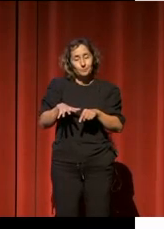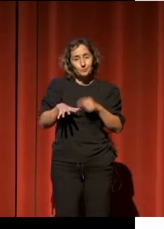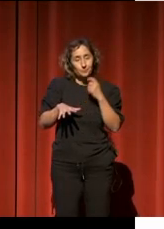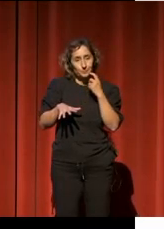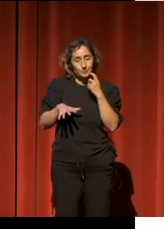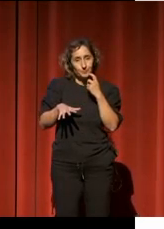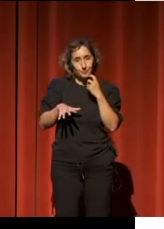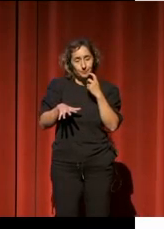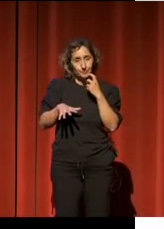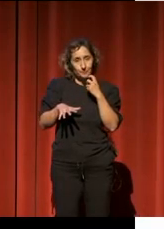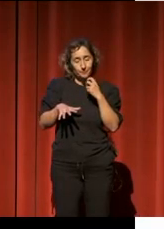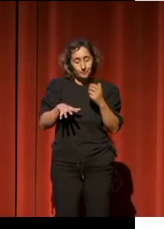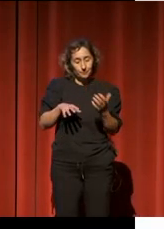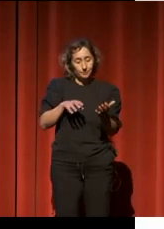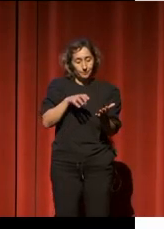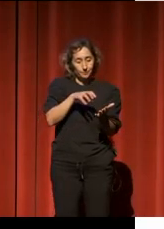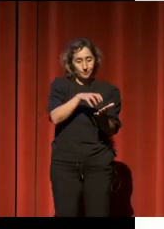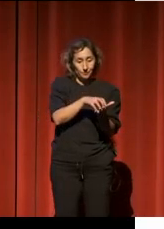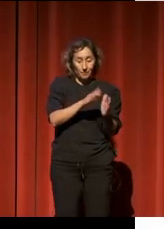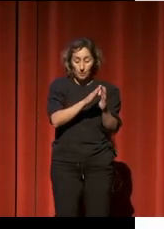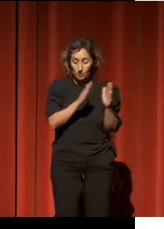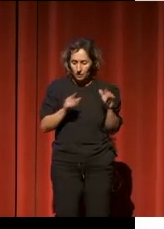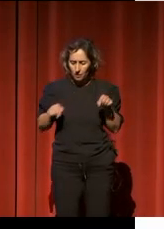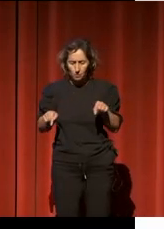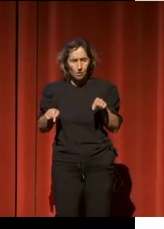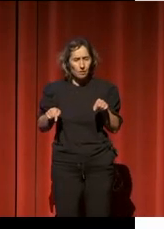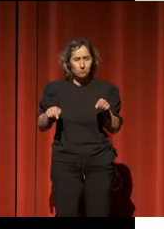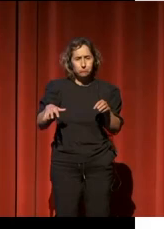eh del del equipamiento